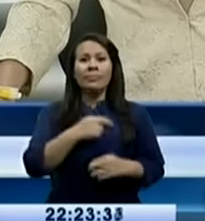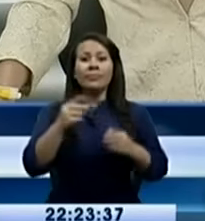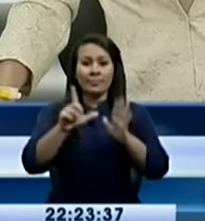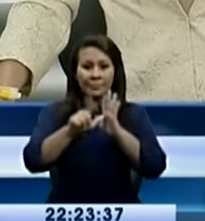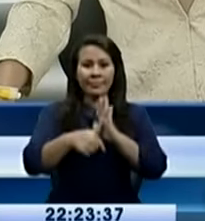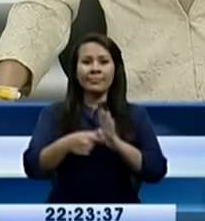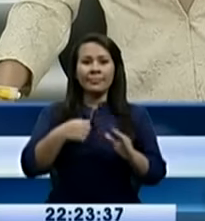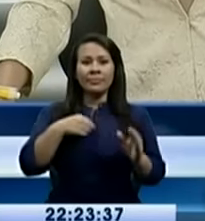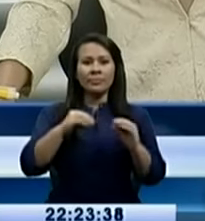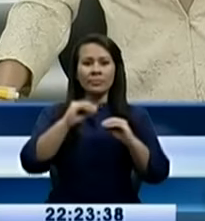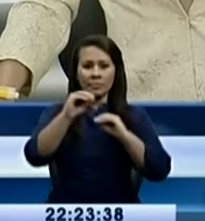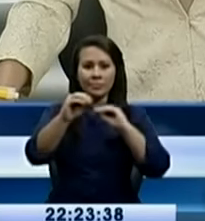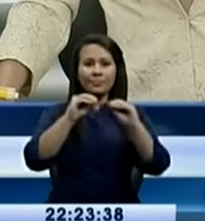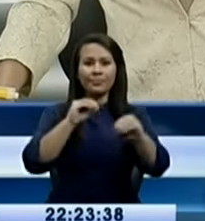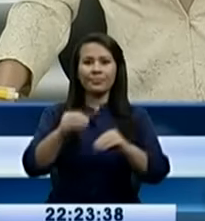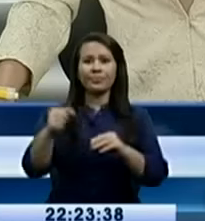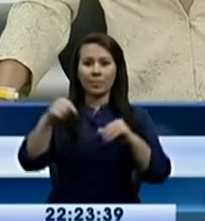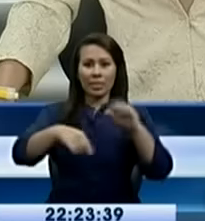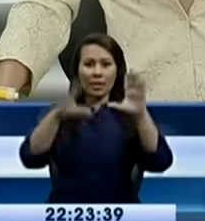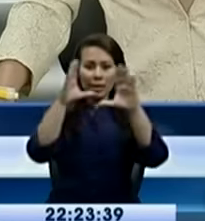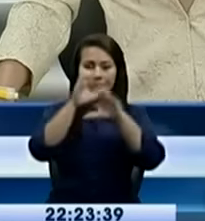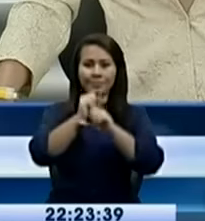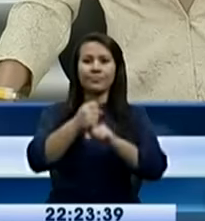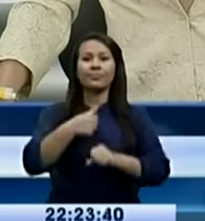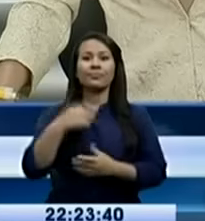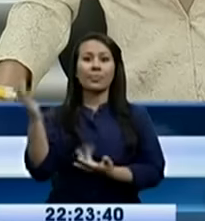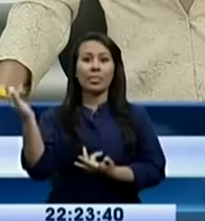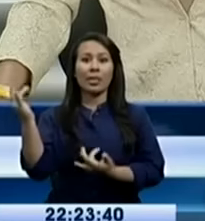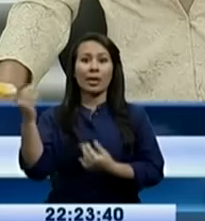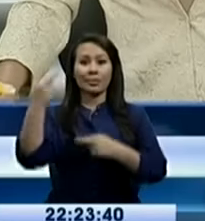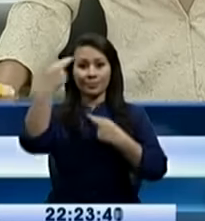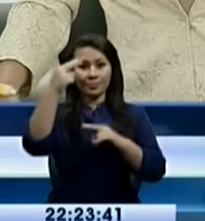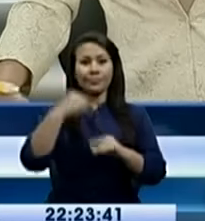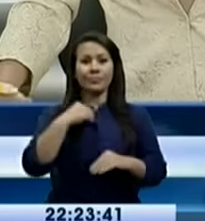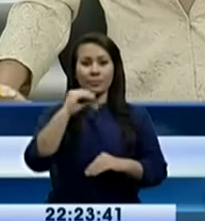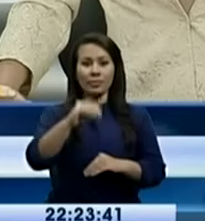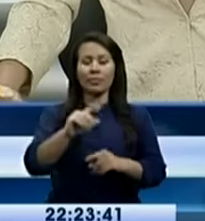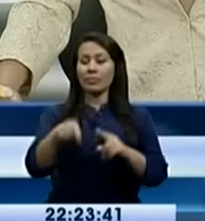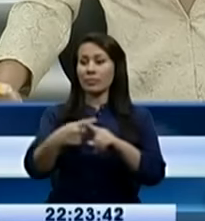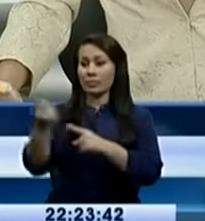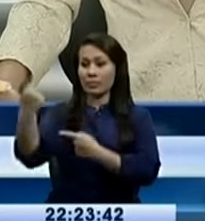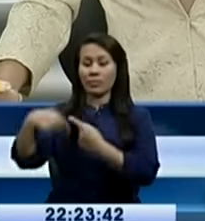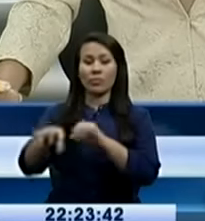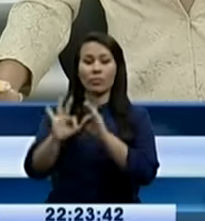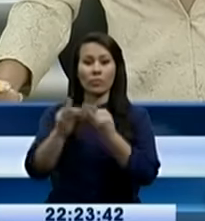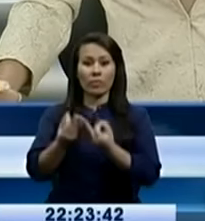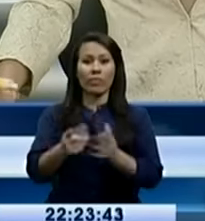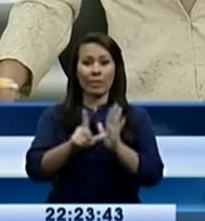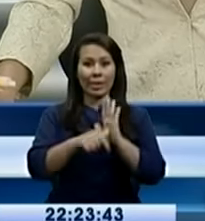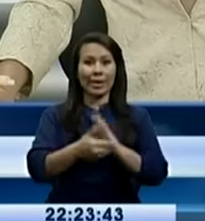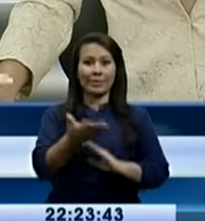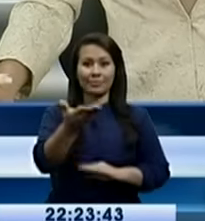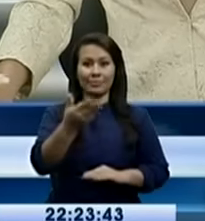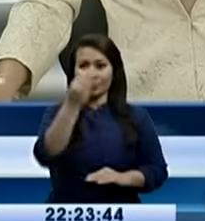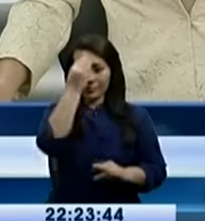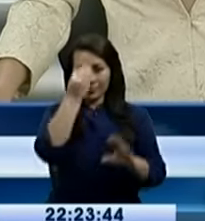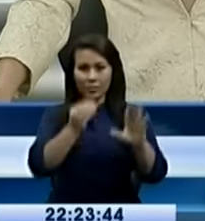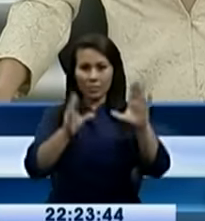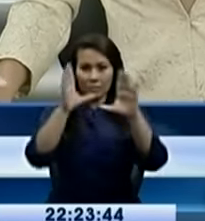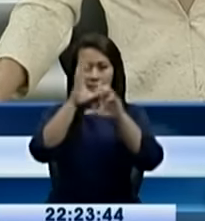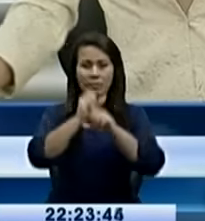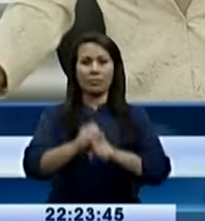adelante en distintas emisiones de la noticia vamos a tener información de primera mano. Es cuanto podemos informar desde aquí. Le damos paso a estudios. Muy buenas